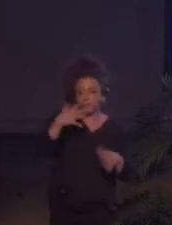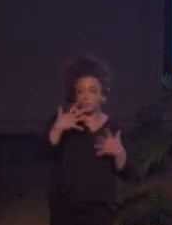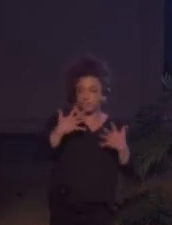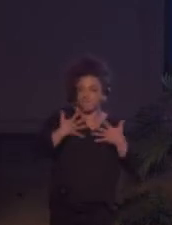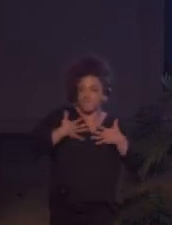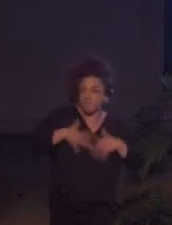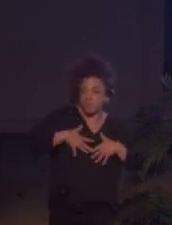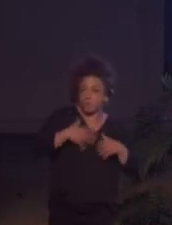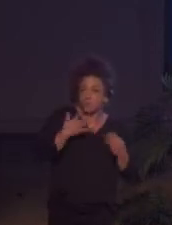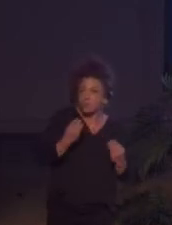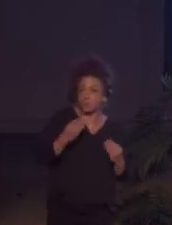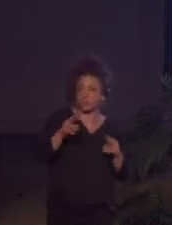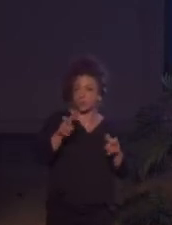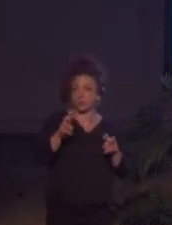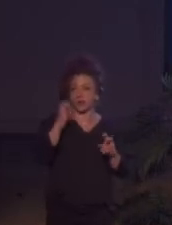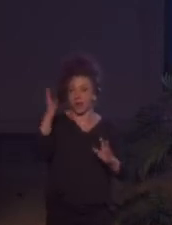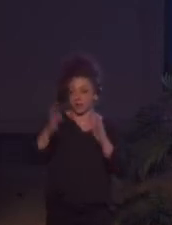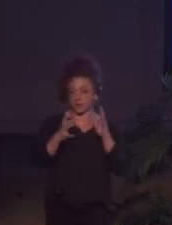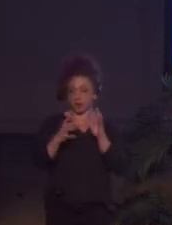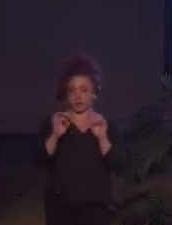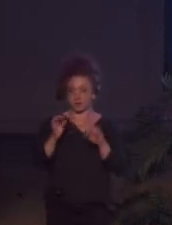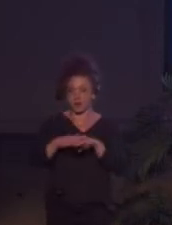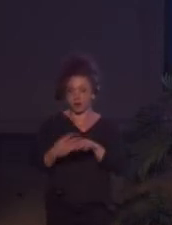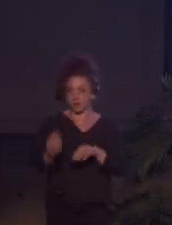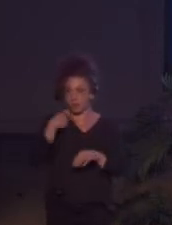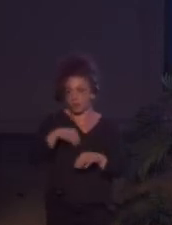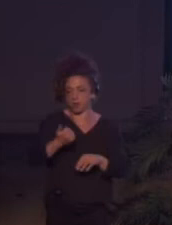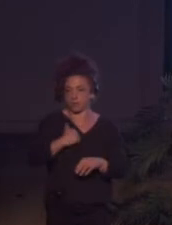pero también son gente a lo mejor